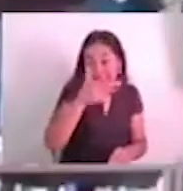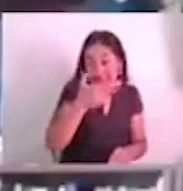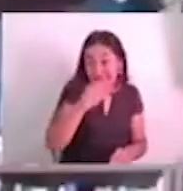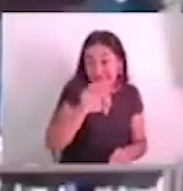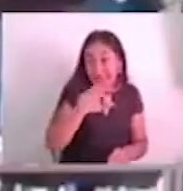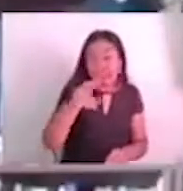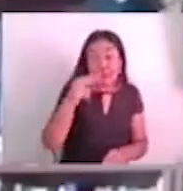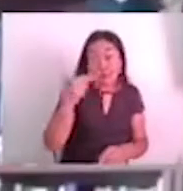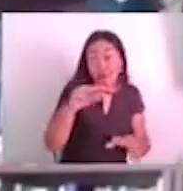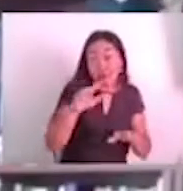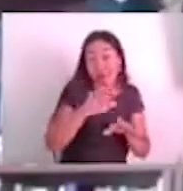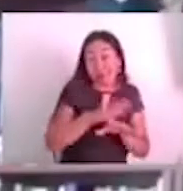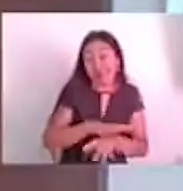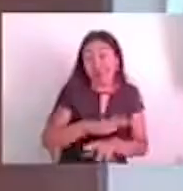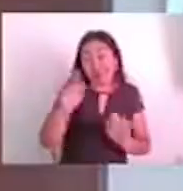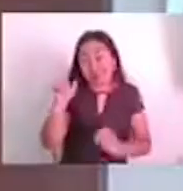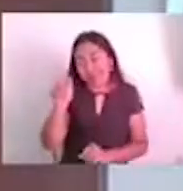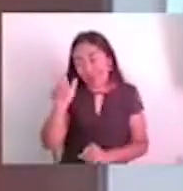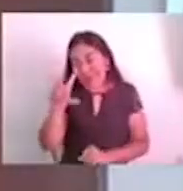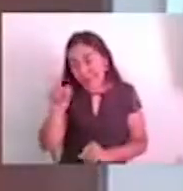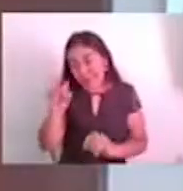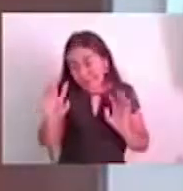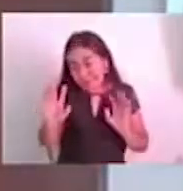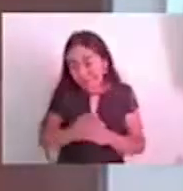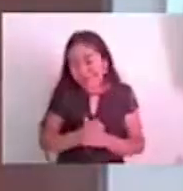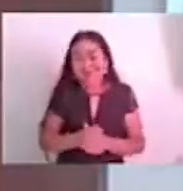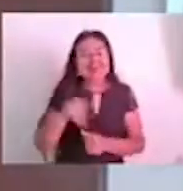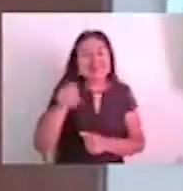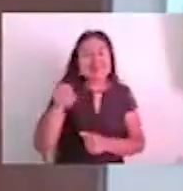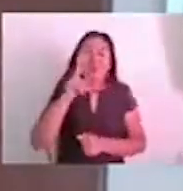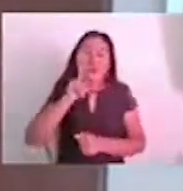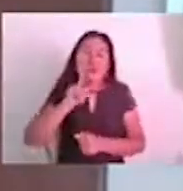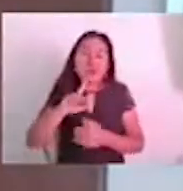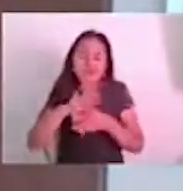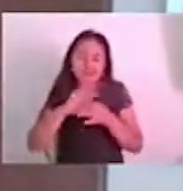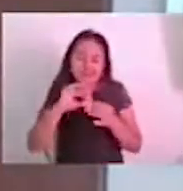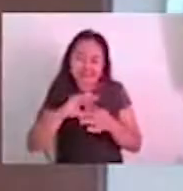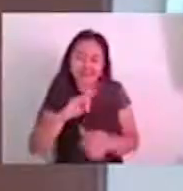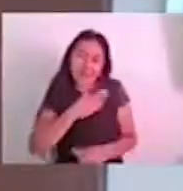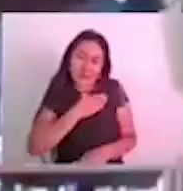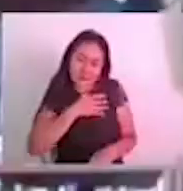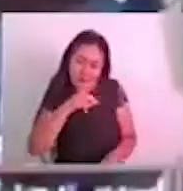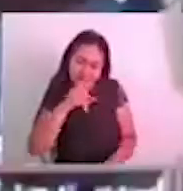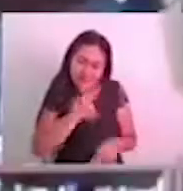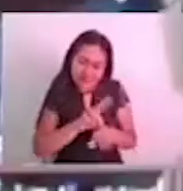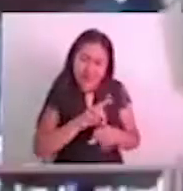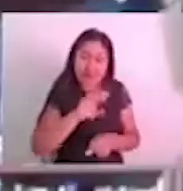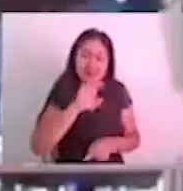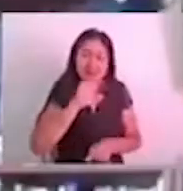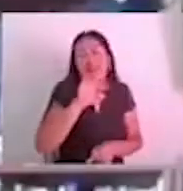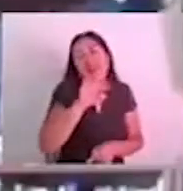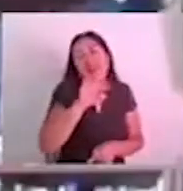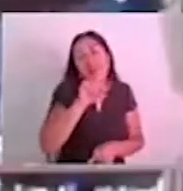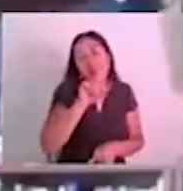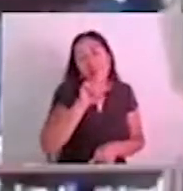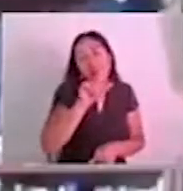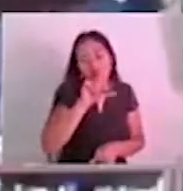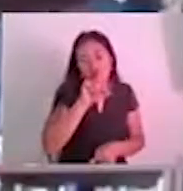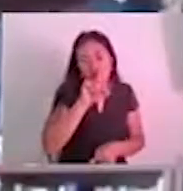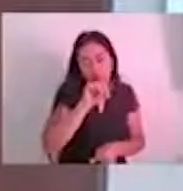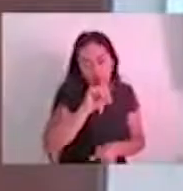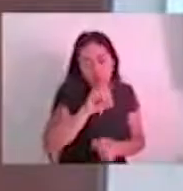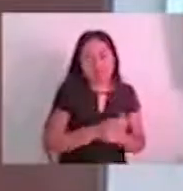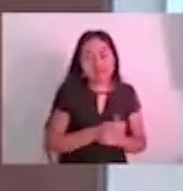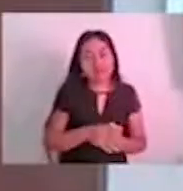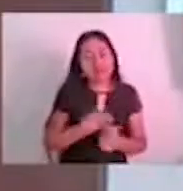Bueno. Rosalba Nieto Calleja, buenos días, Eduardo Merlo. Rosalba, un abrazo.